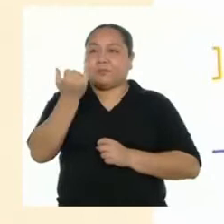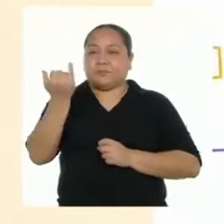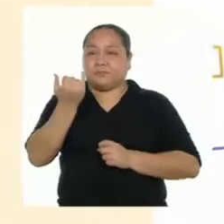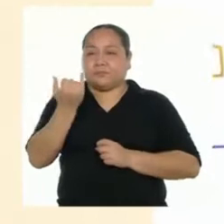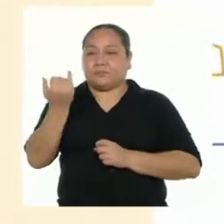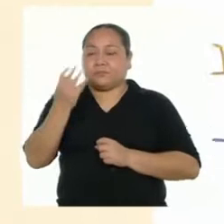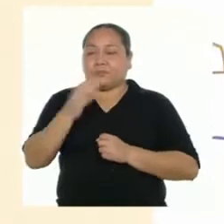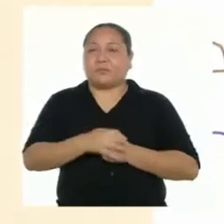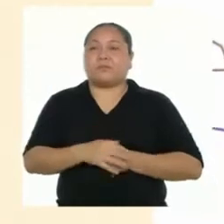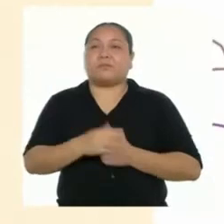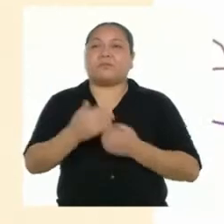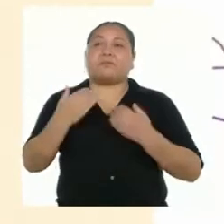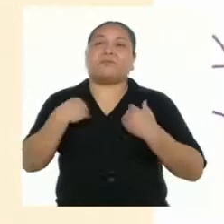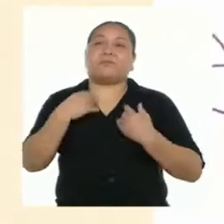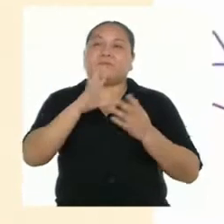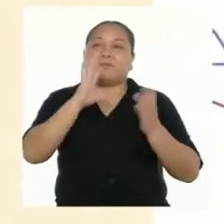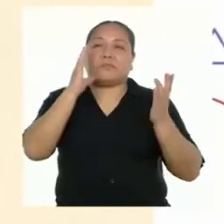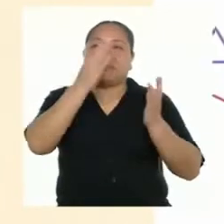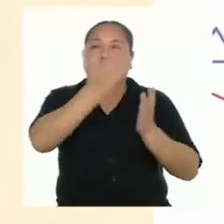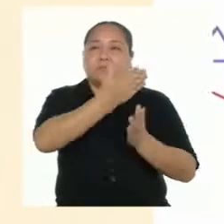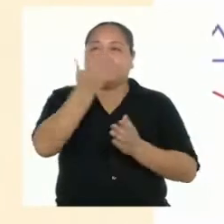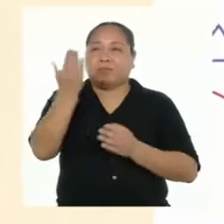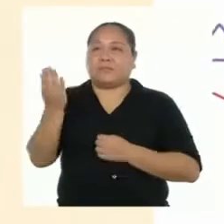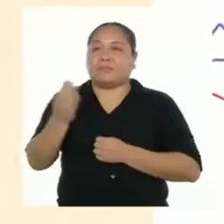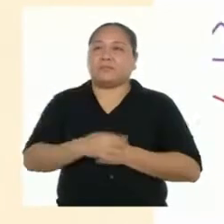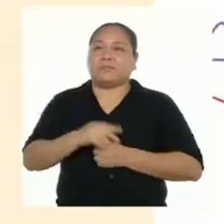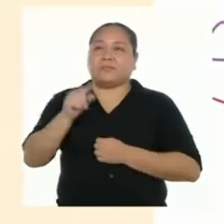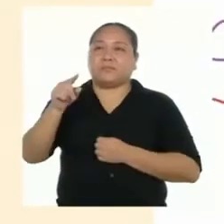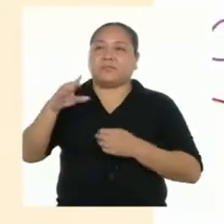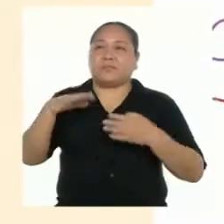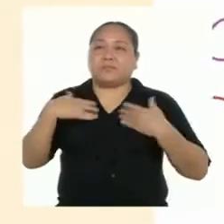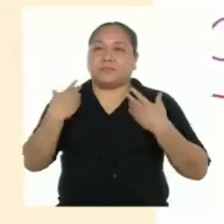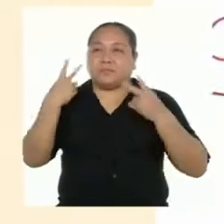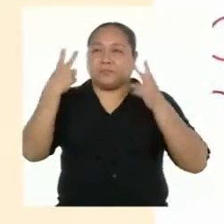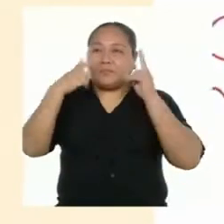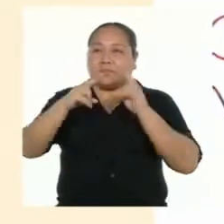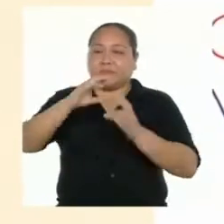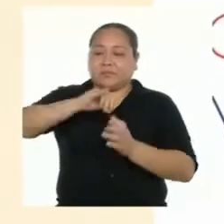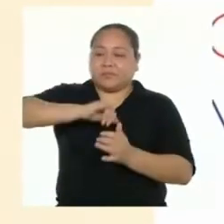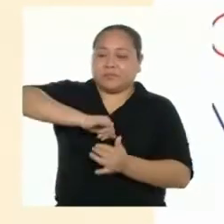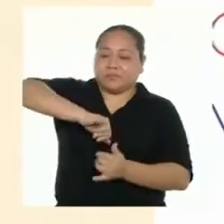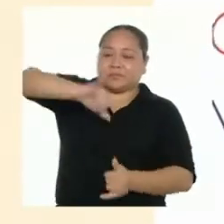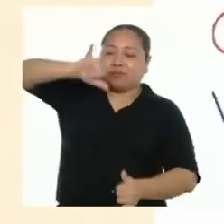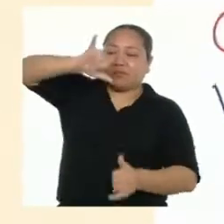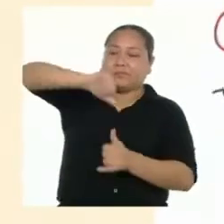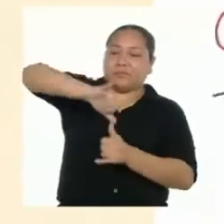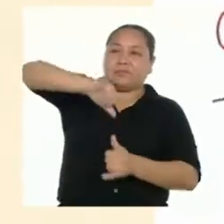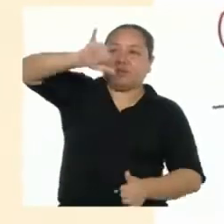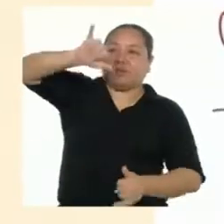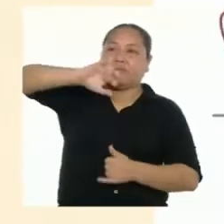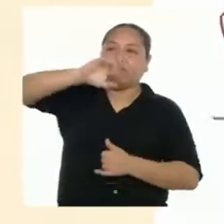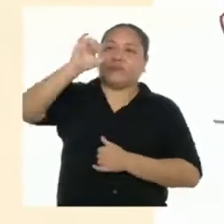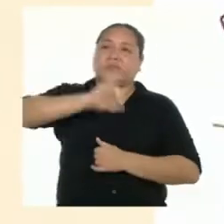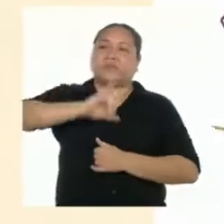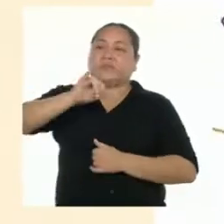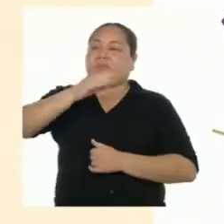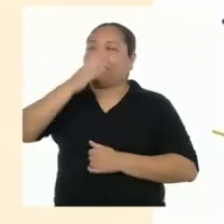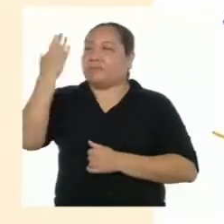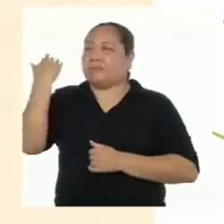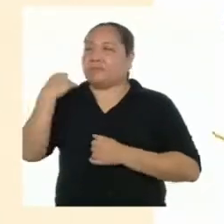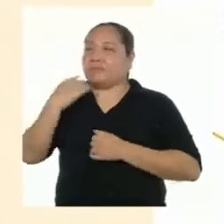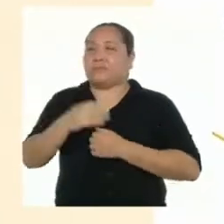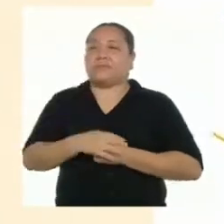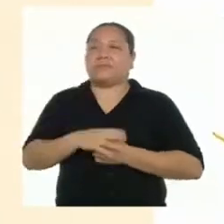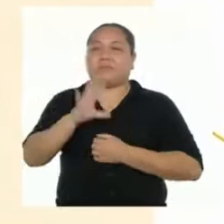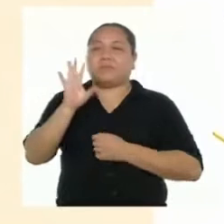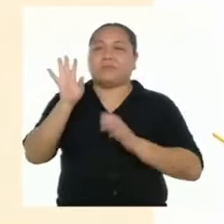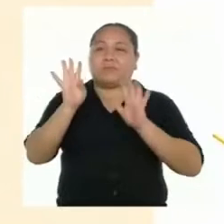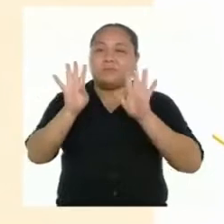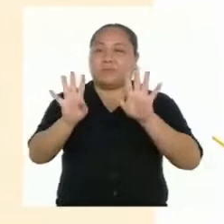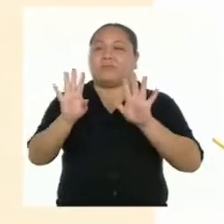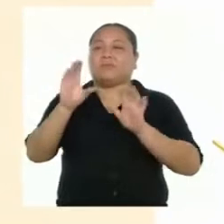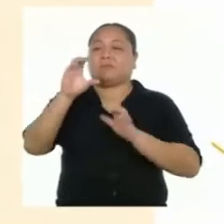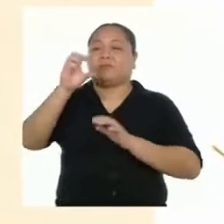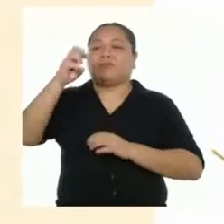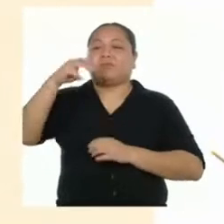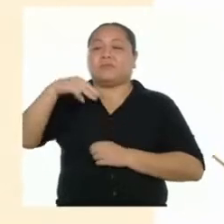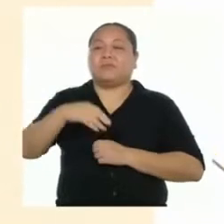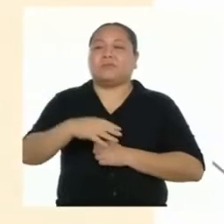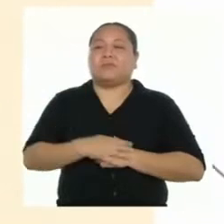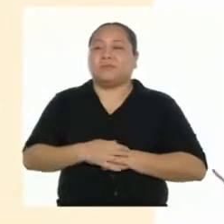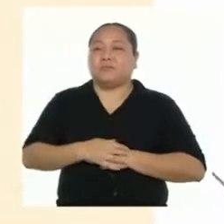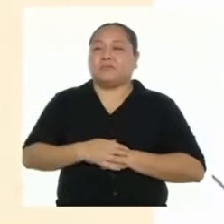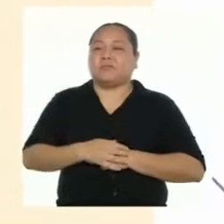tridimensional de esto, tendría algo así. Y aquí podría ver que la altura de este cilindro es igual que el anterior, 9